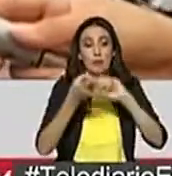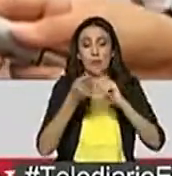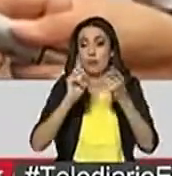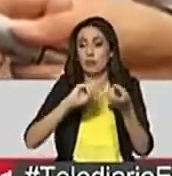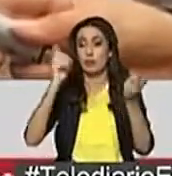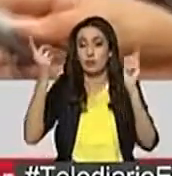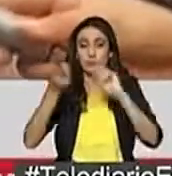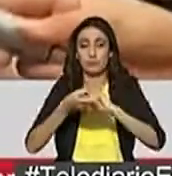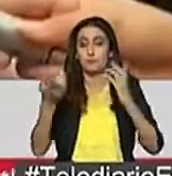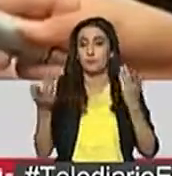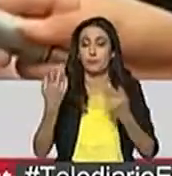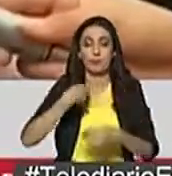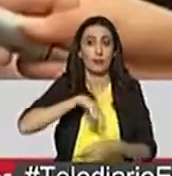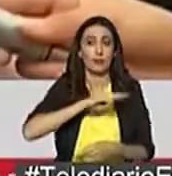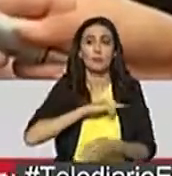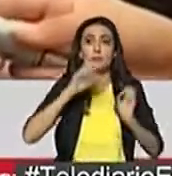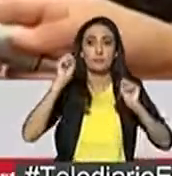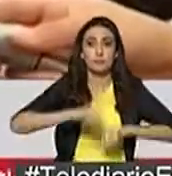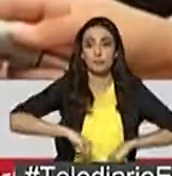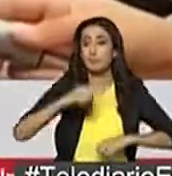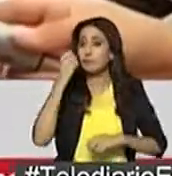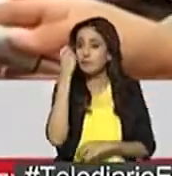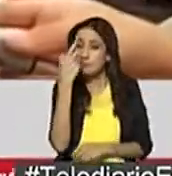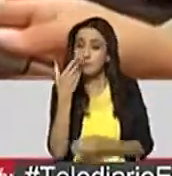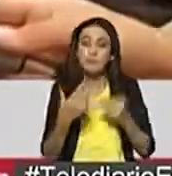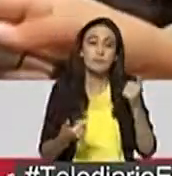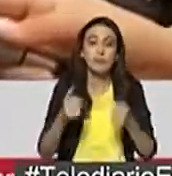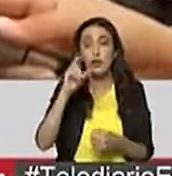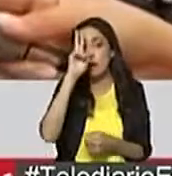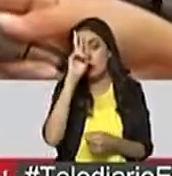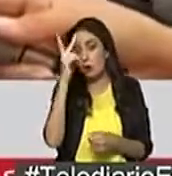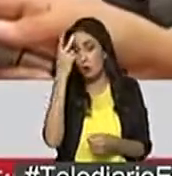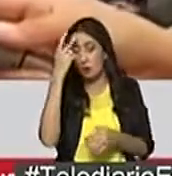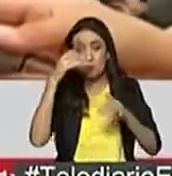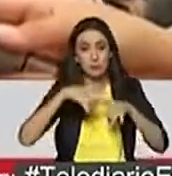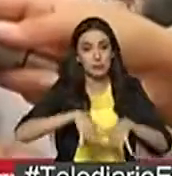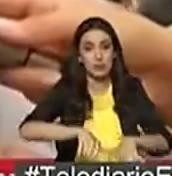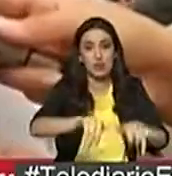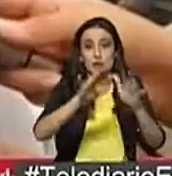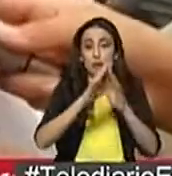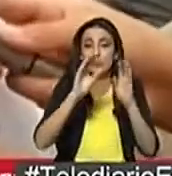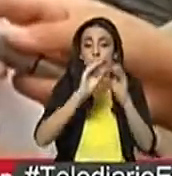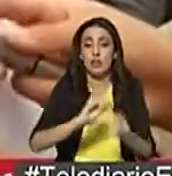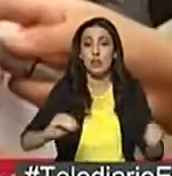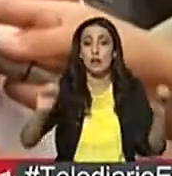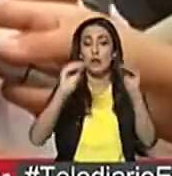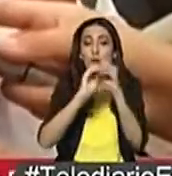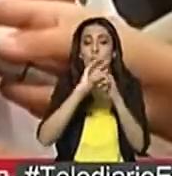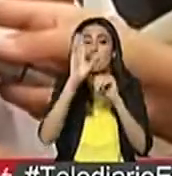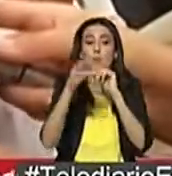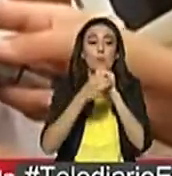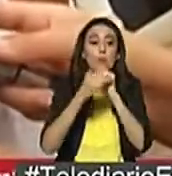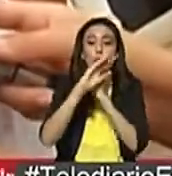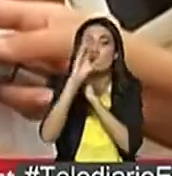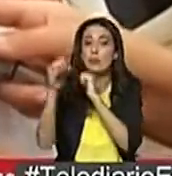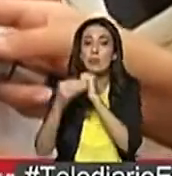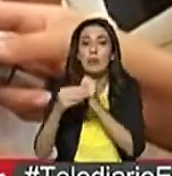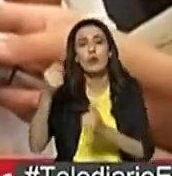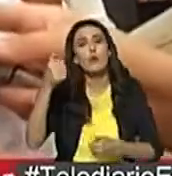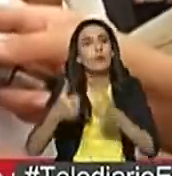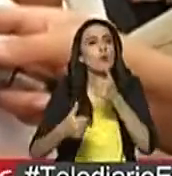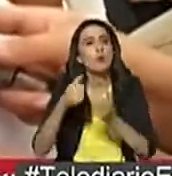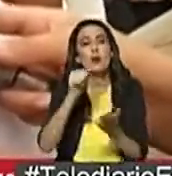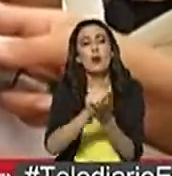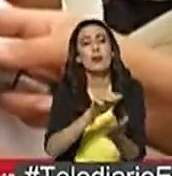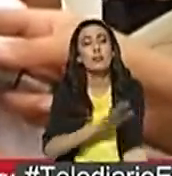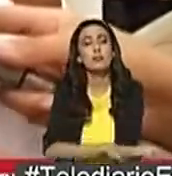finanzas públicas. Nosotros entendemos plenamente si hay algún error, si hay algo que corregir, que más bien aporten, pero digamos, ¿cuál es la propuesta?